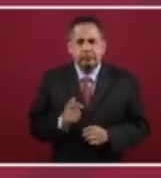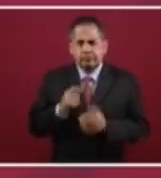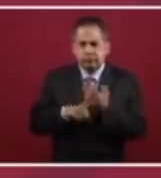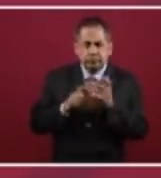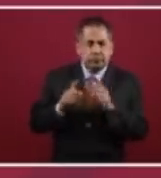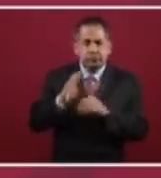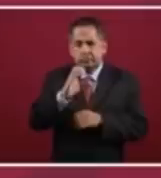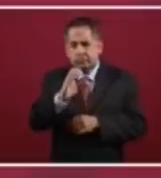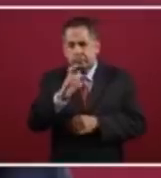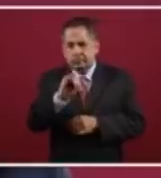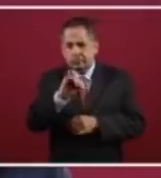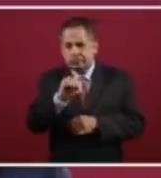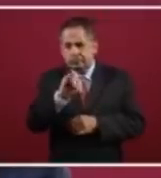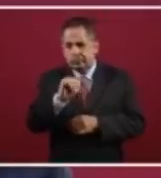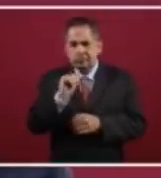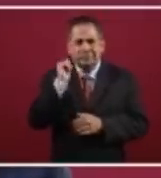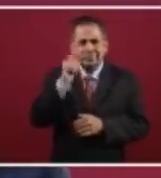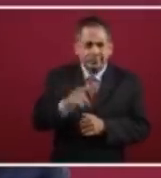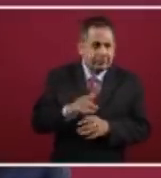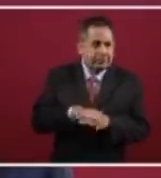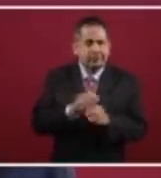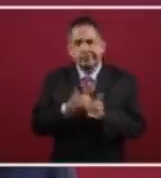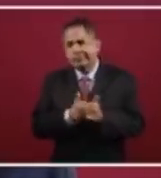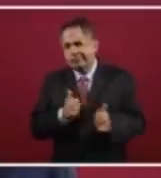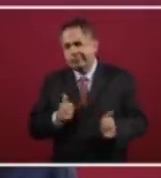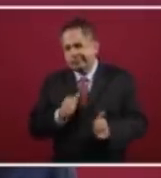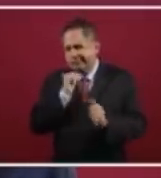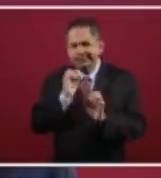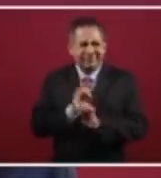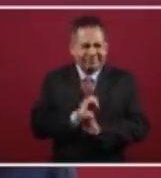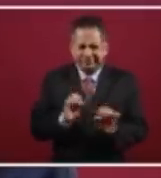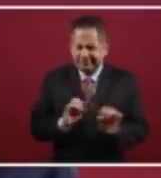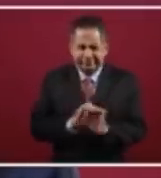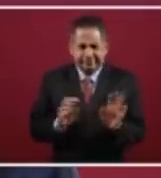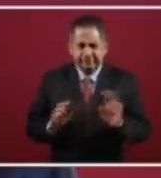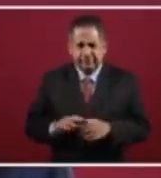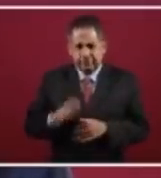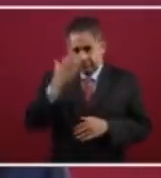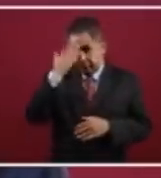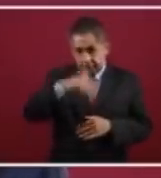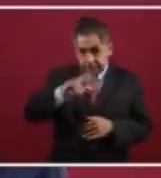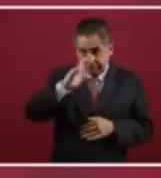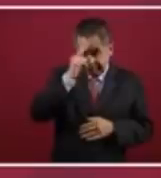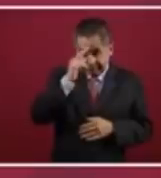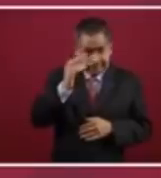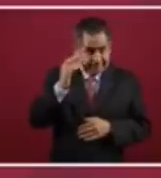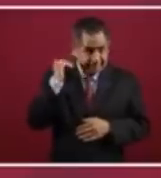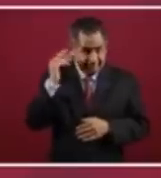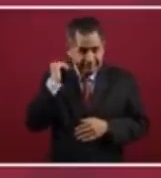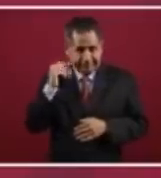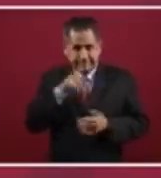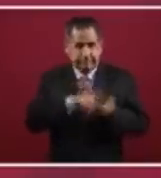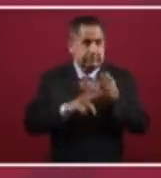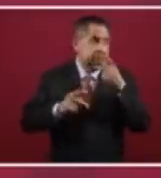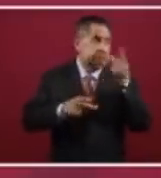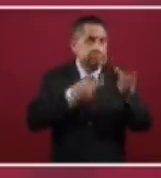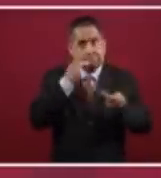asomo de crisis, de recesión. ¿Se acuerdan ustedes cómo se